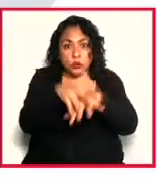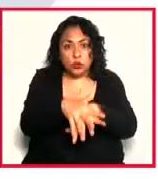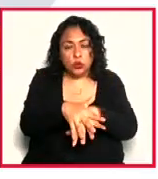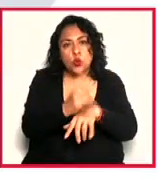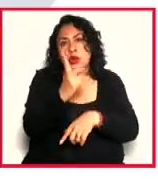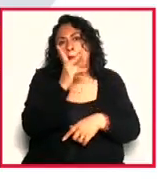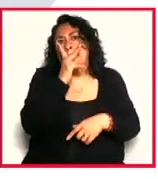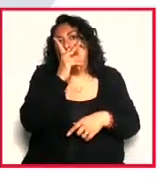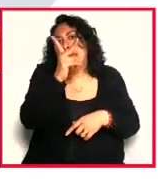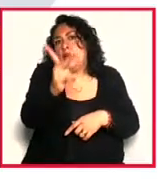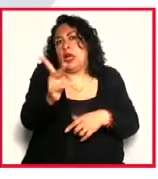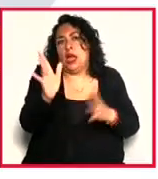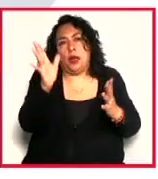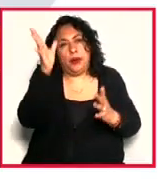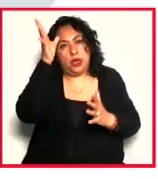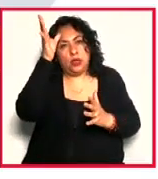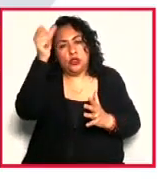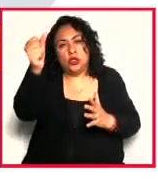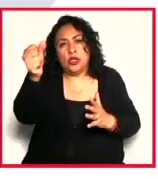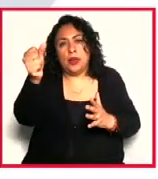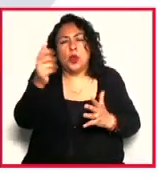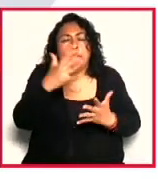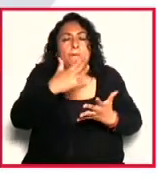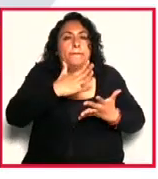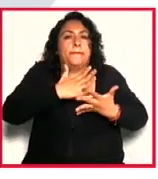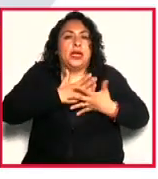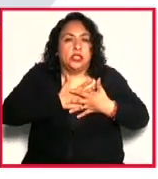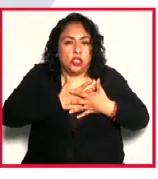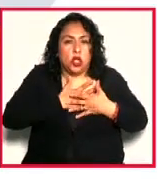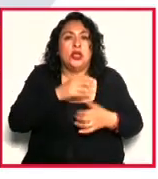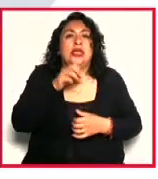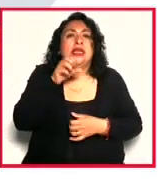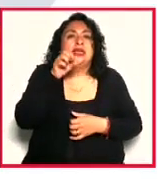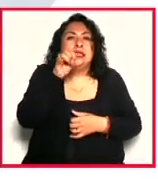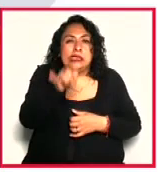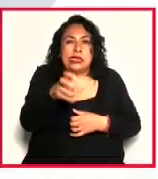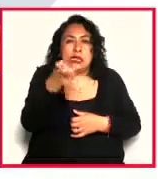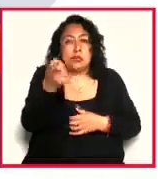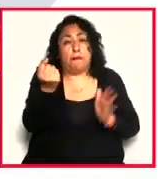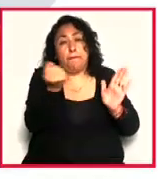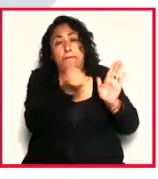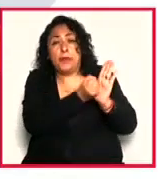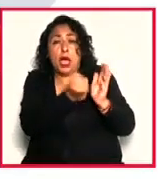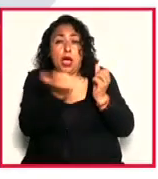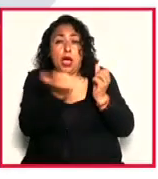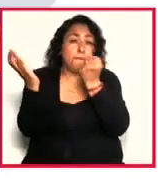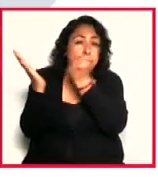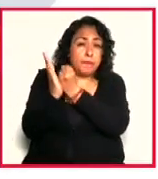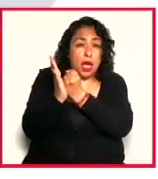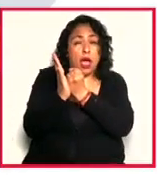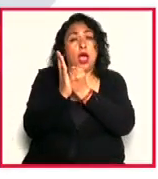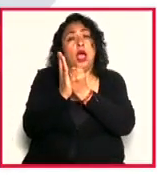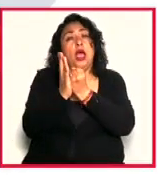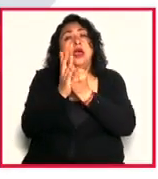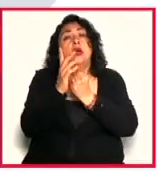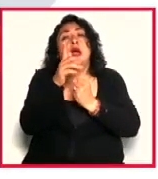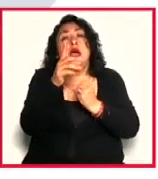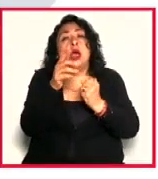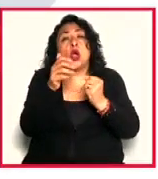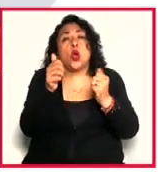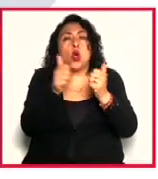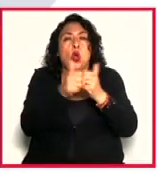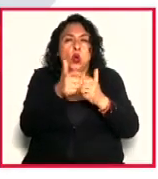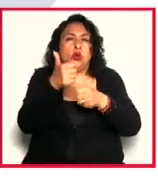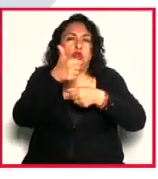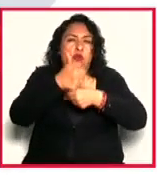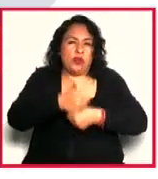posible, solo un concepto. Pasión, ¿sí? La pasión como este hecho histórico, mítico, legendario que tiene que ver con la pasión, sufrimiento y